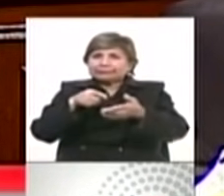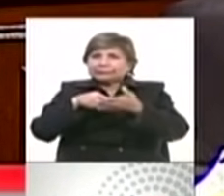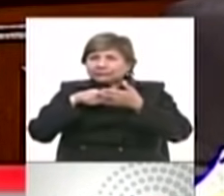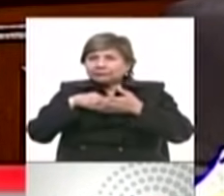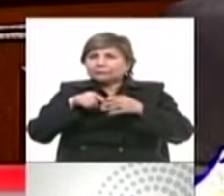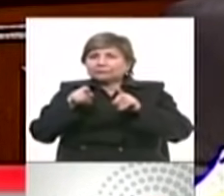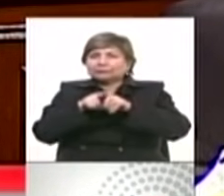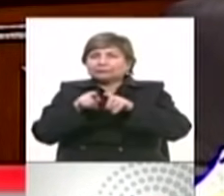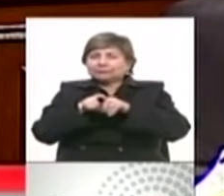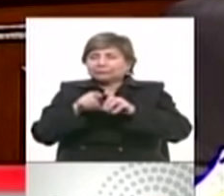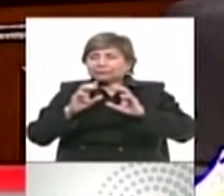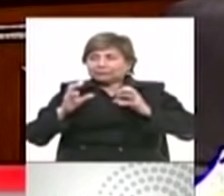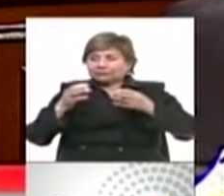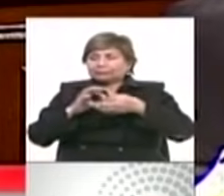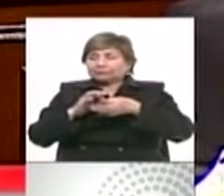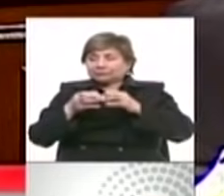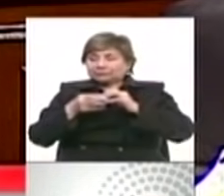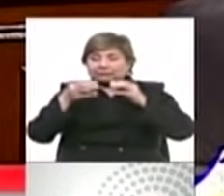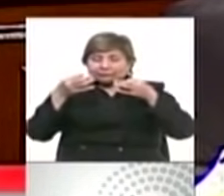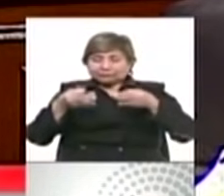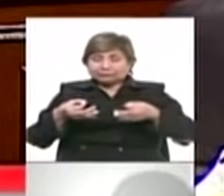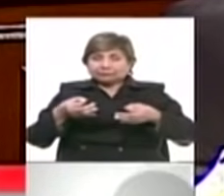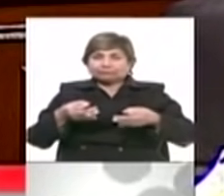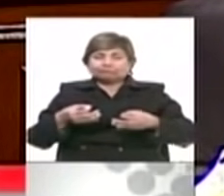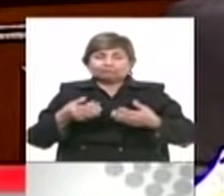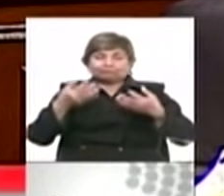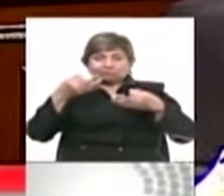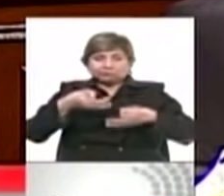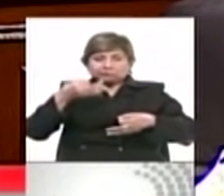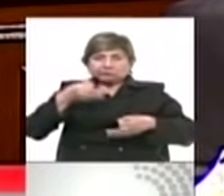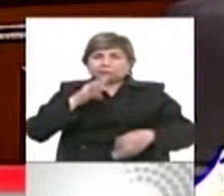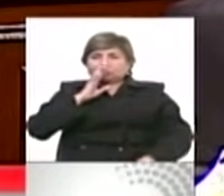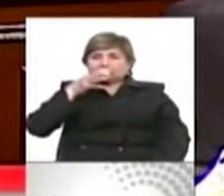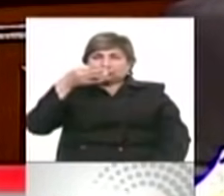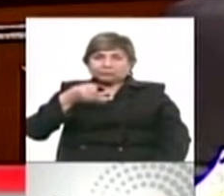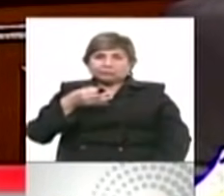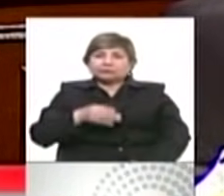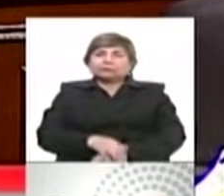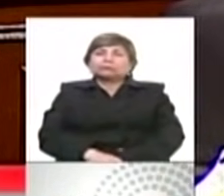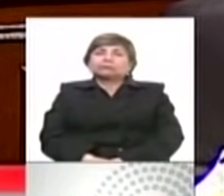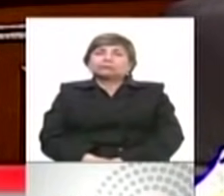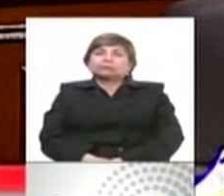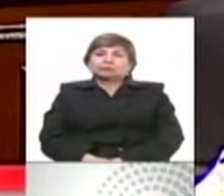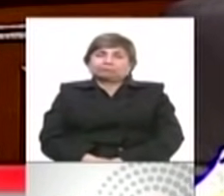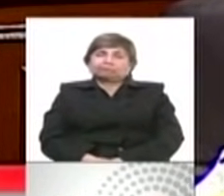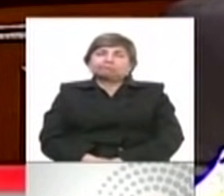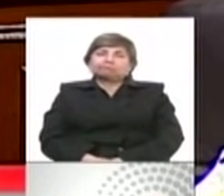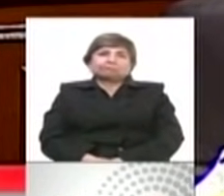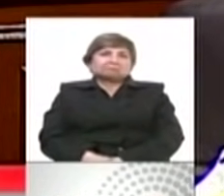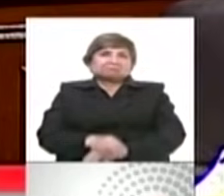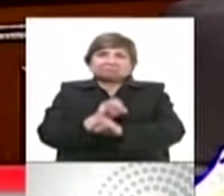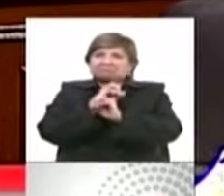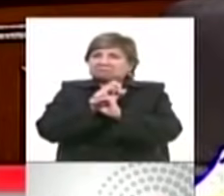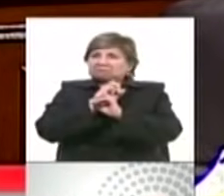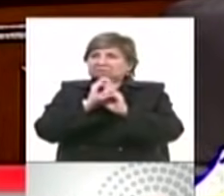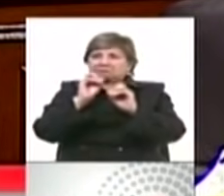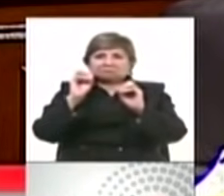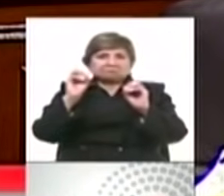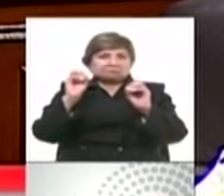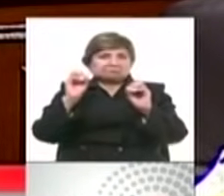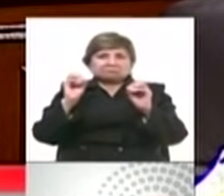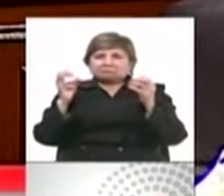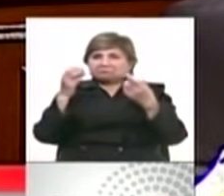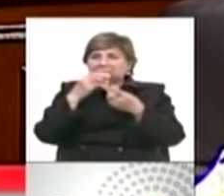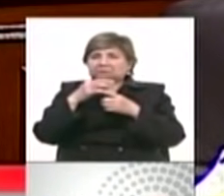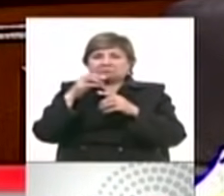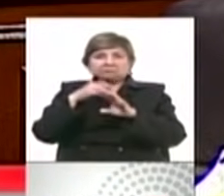que queremos es reflejar una posición centrista, una posición de gobernabilidad, para que vean de